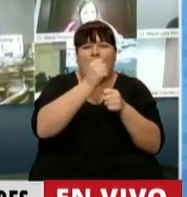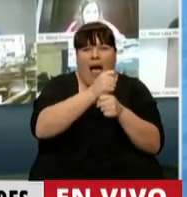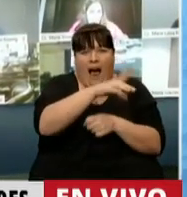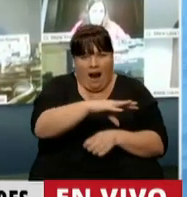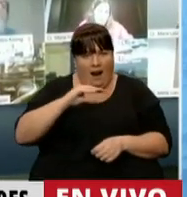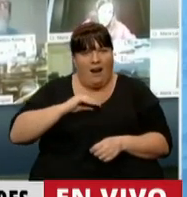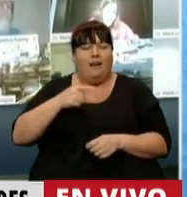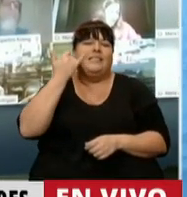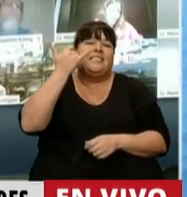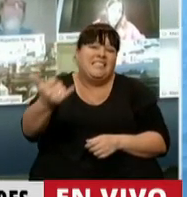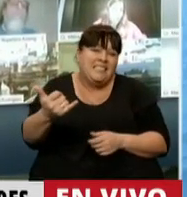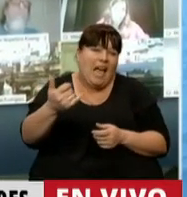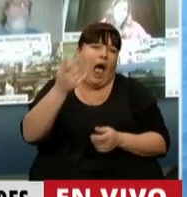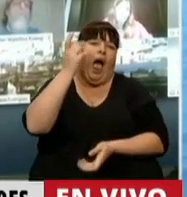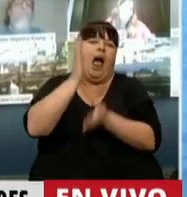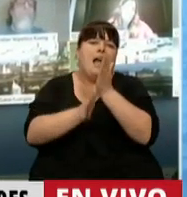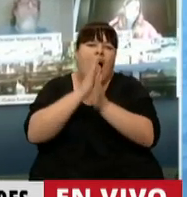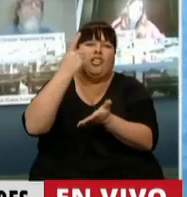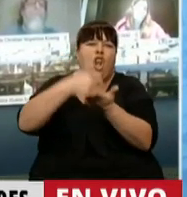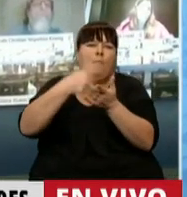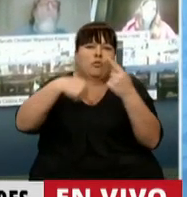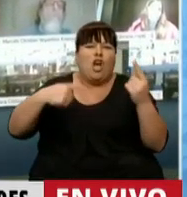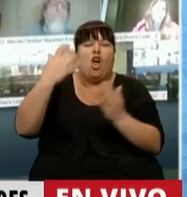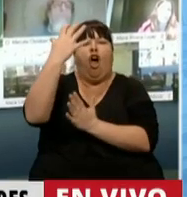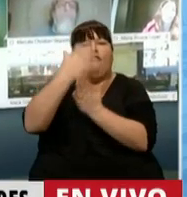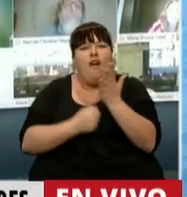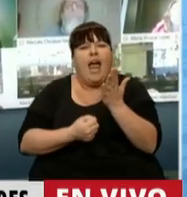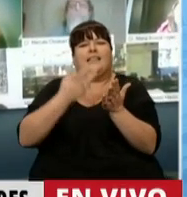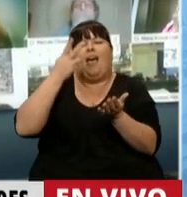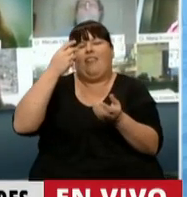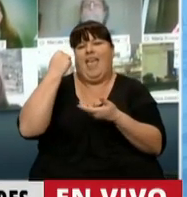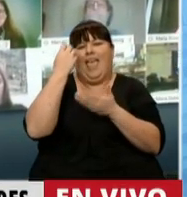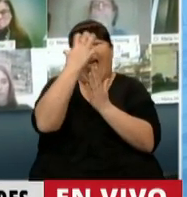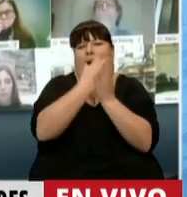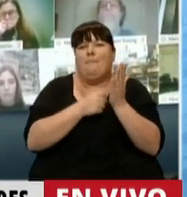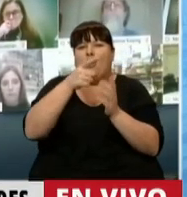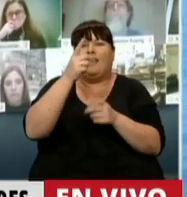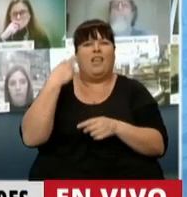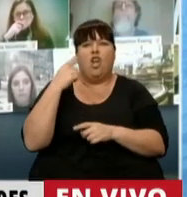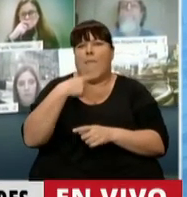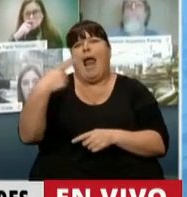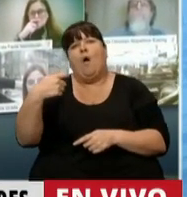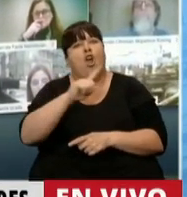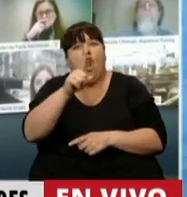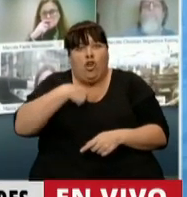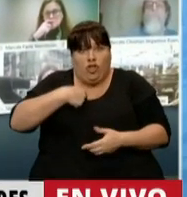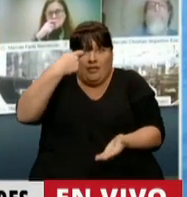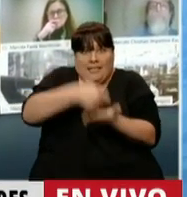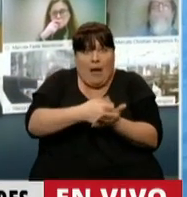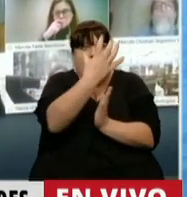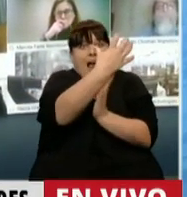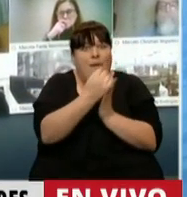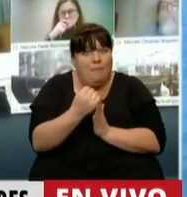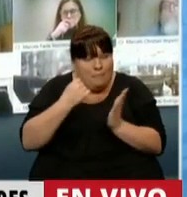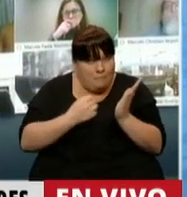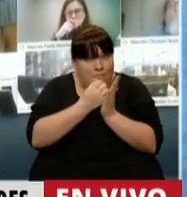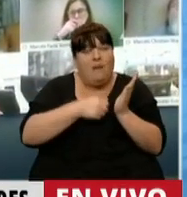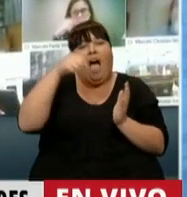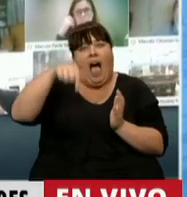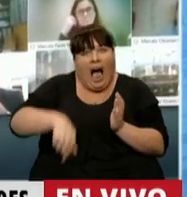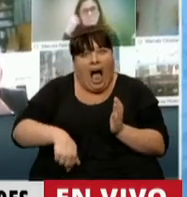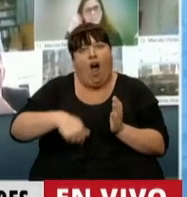estas innumerables exenciones y rebajas de aportes patronales para la jubilación, no, lo que pagó el trabajador y le retuvieron, ahora